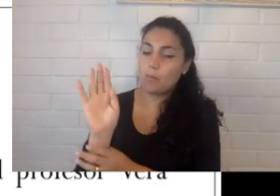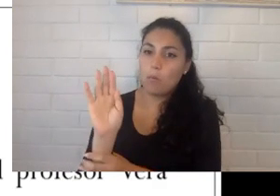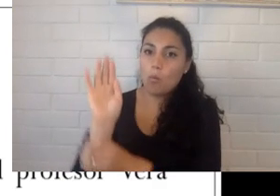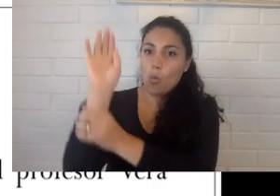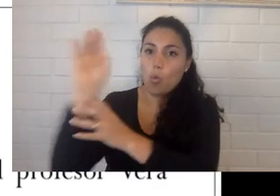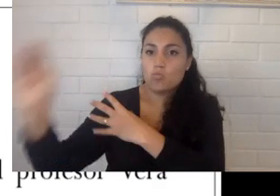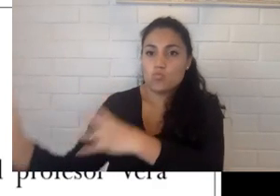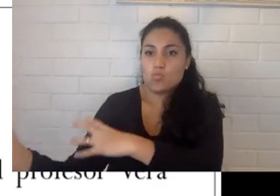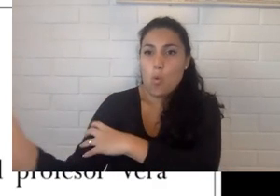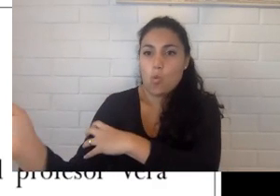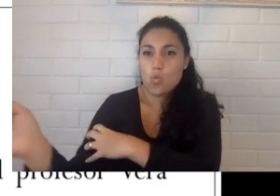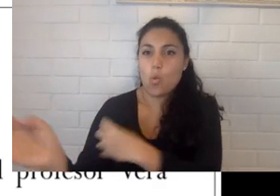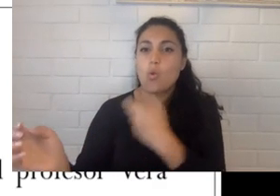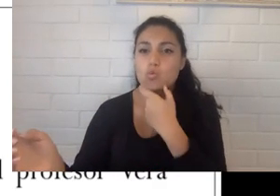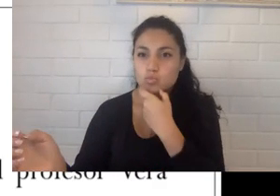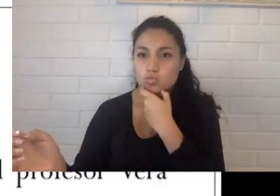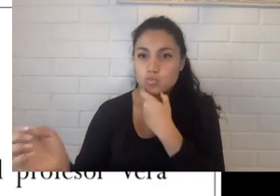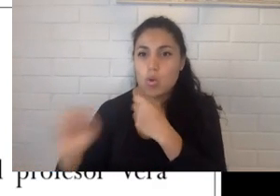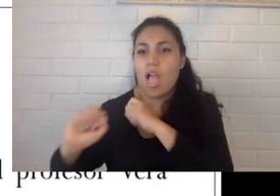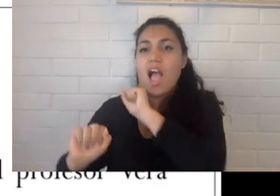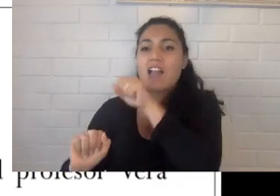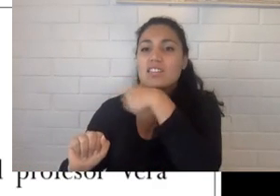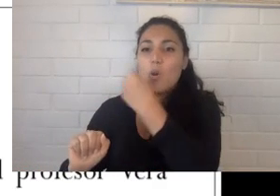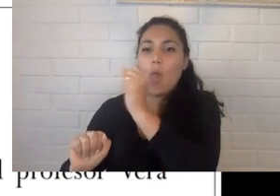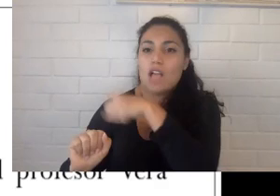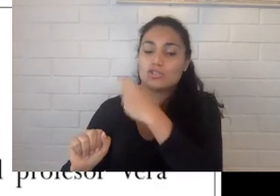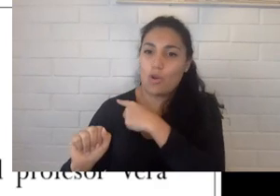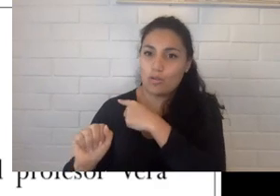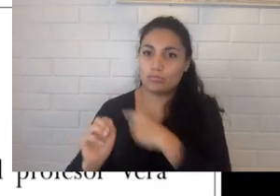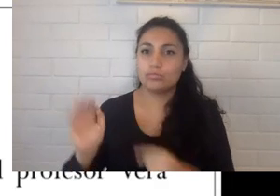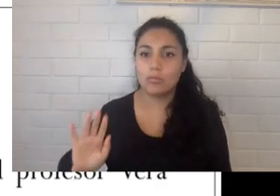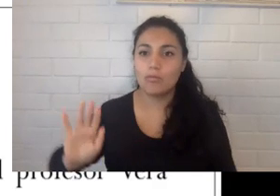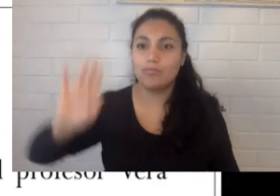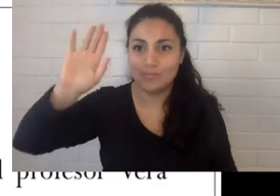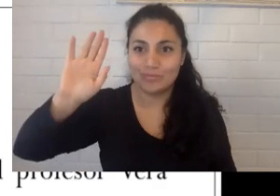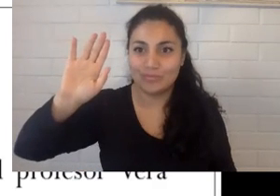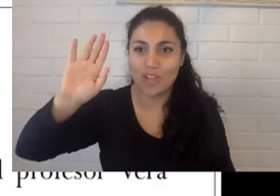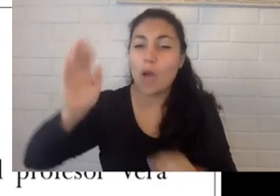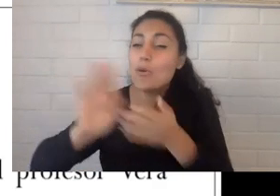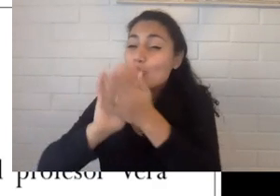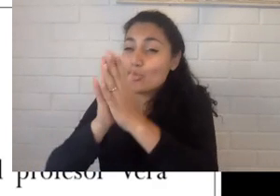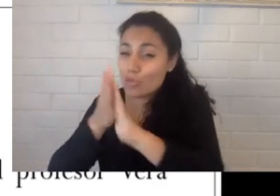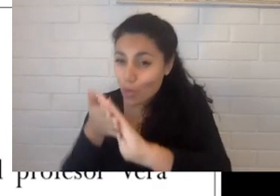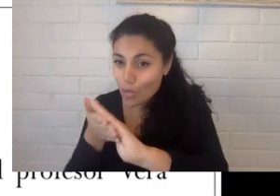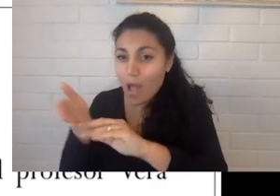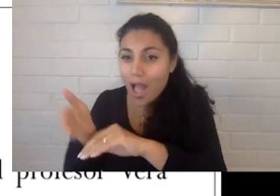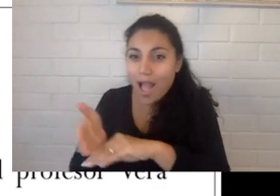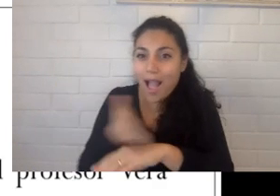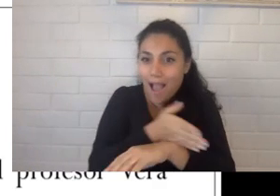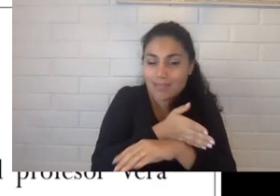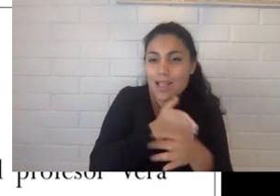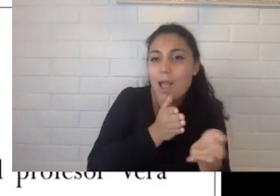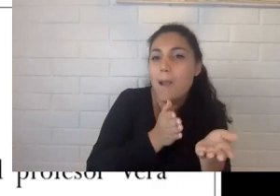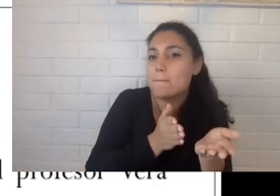músculos tendinosos que no se encuentran acortados, y un sinfín de otras funciones específicas. Pero acá lo que me llama bastante la atención y que lo